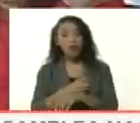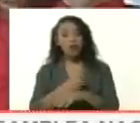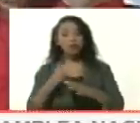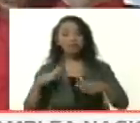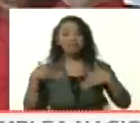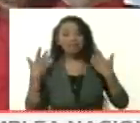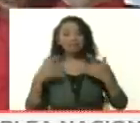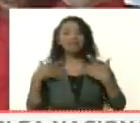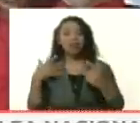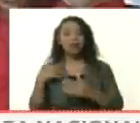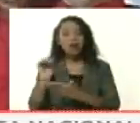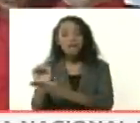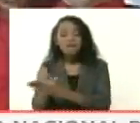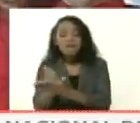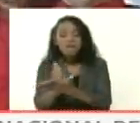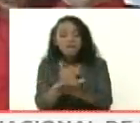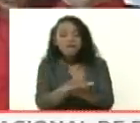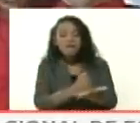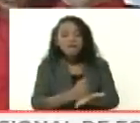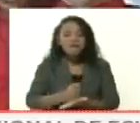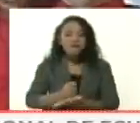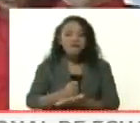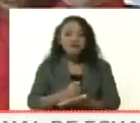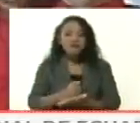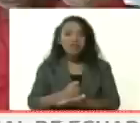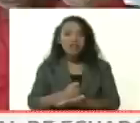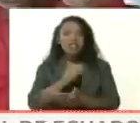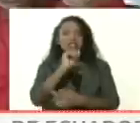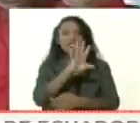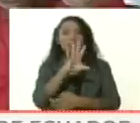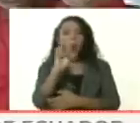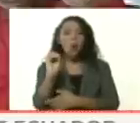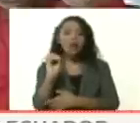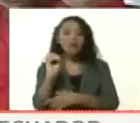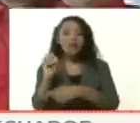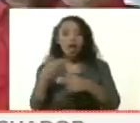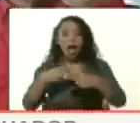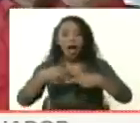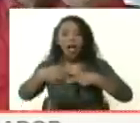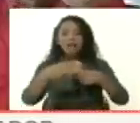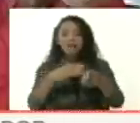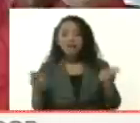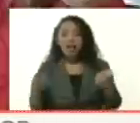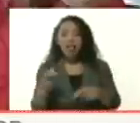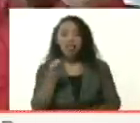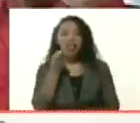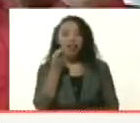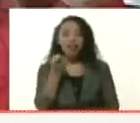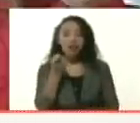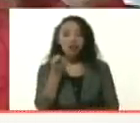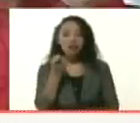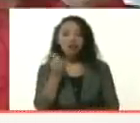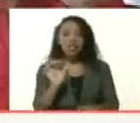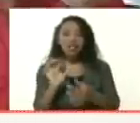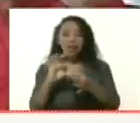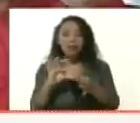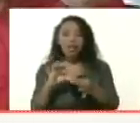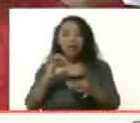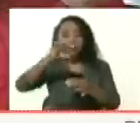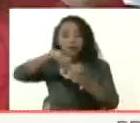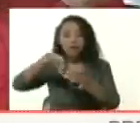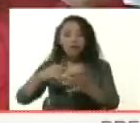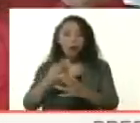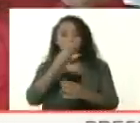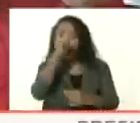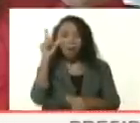la cosecha, ¿de qué? De 50 hectáreas de arroz de semilla, sembradas por el partido.